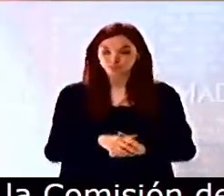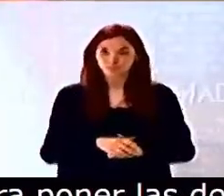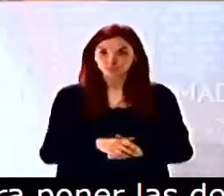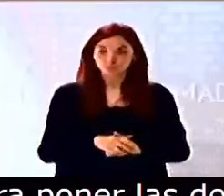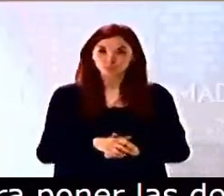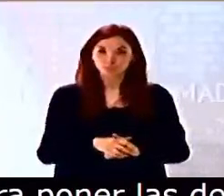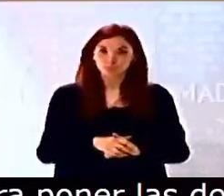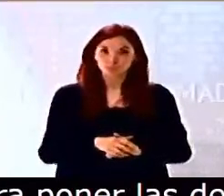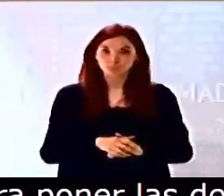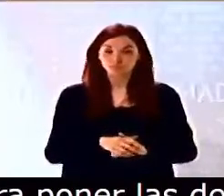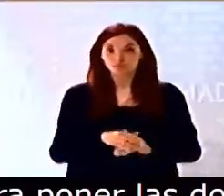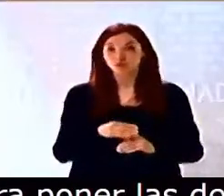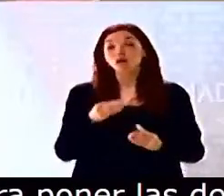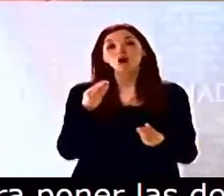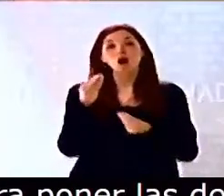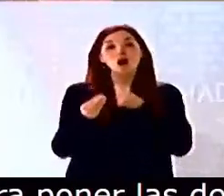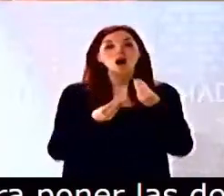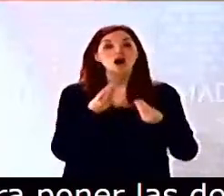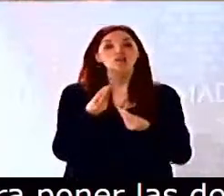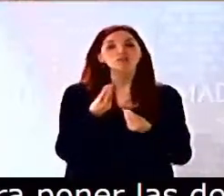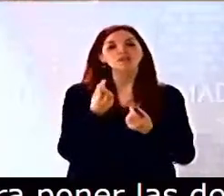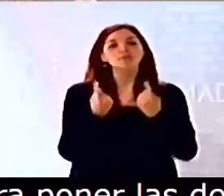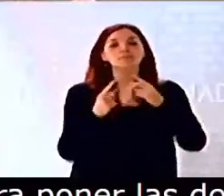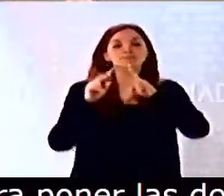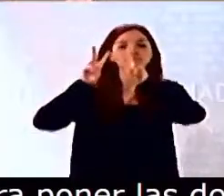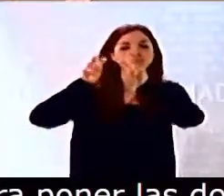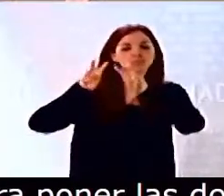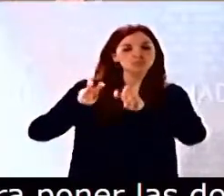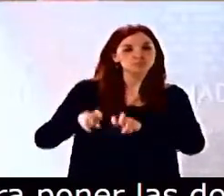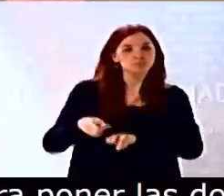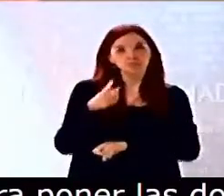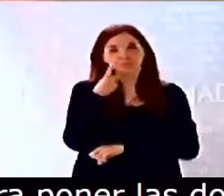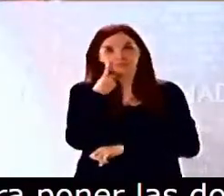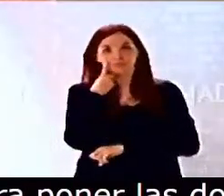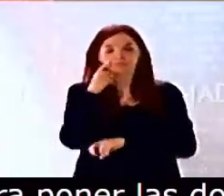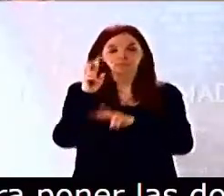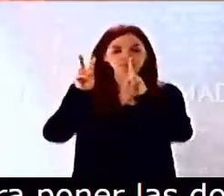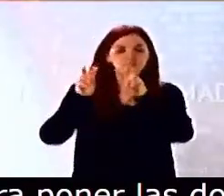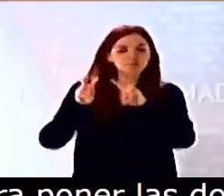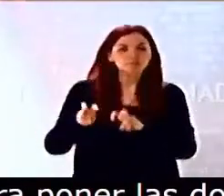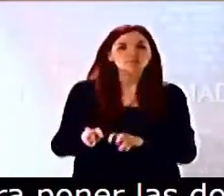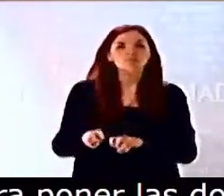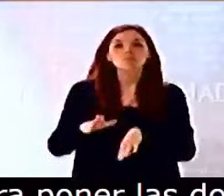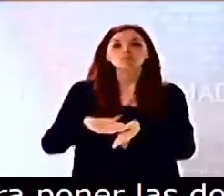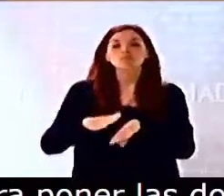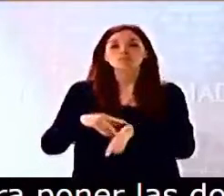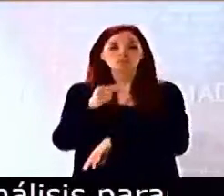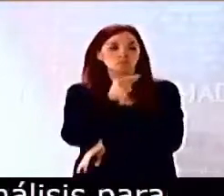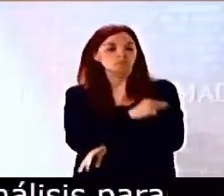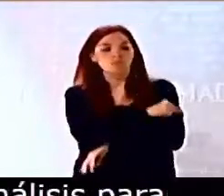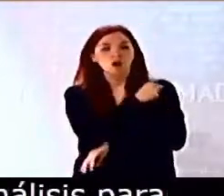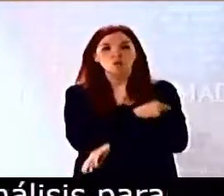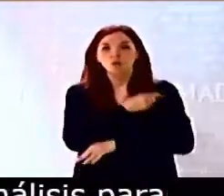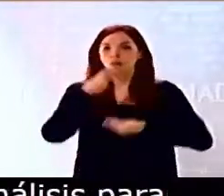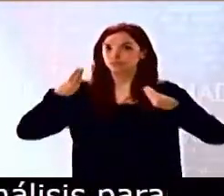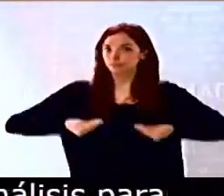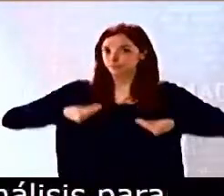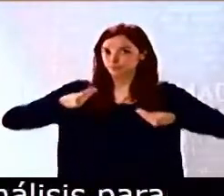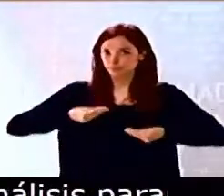Y se están realizando determinados análisis para vacunar de forma segura a la población.